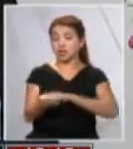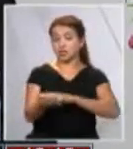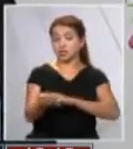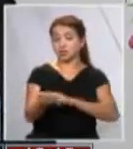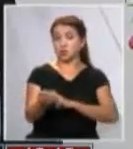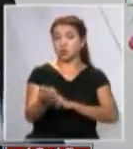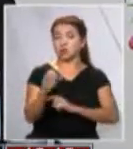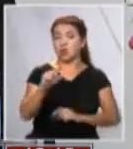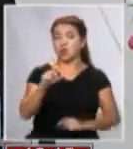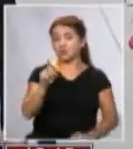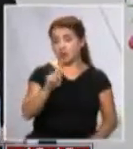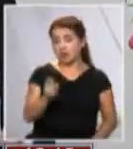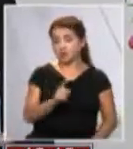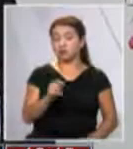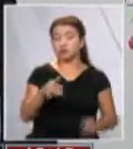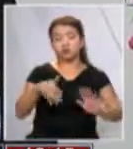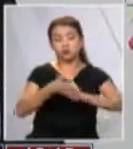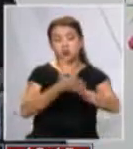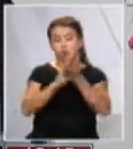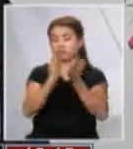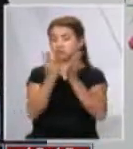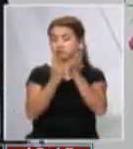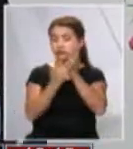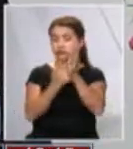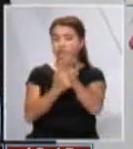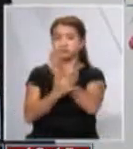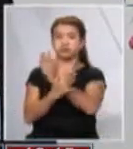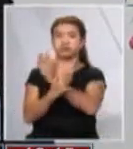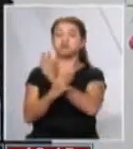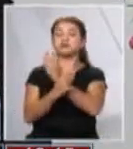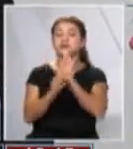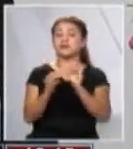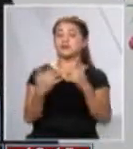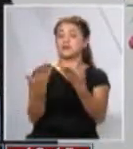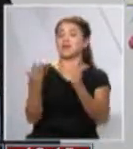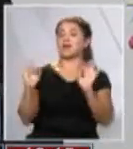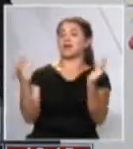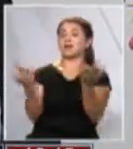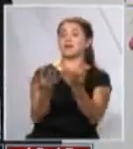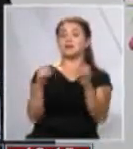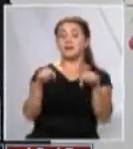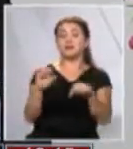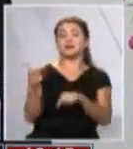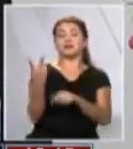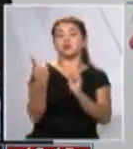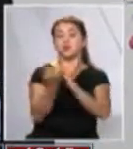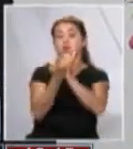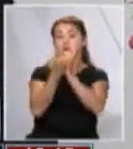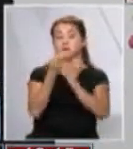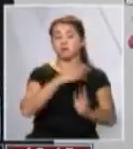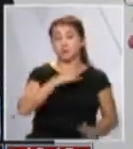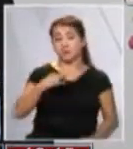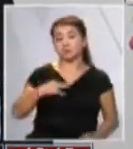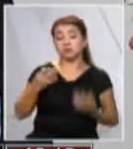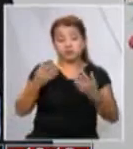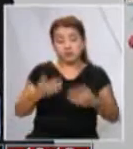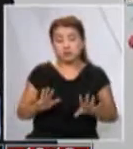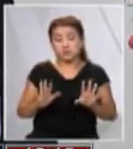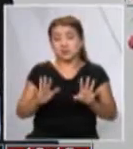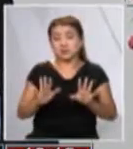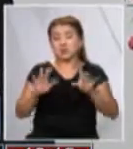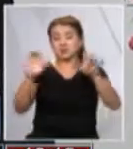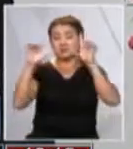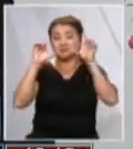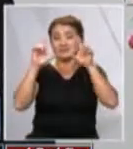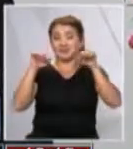su momento. Todas estas aristas son las que contextualizan o le dan ambiente a este segundo encuentro de ministros que ya se